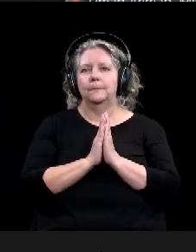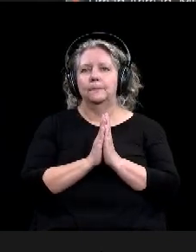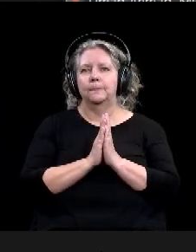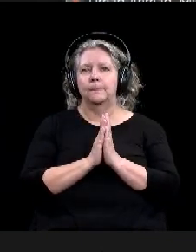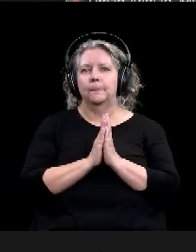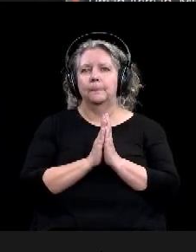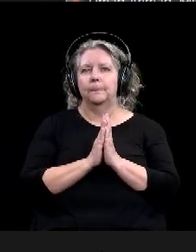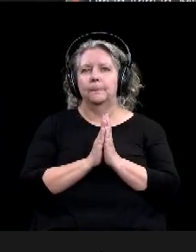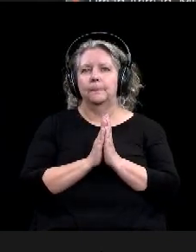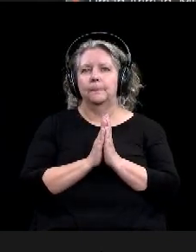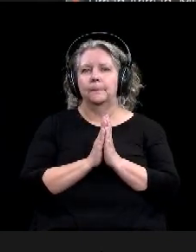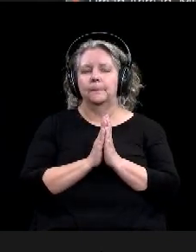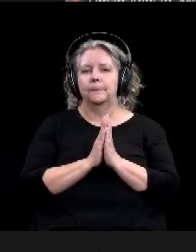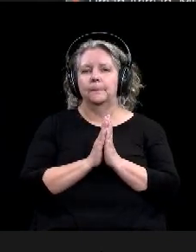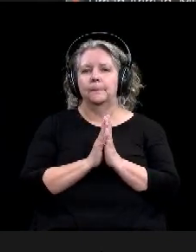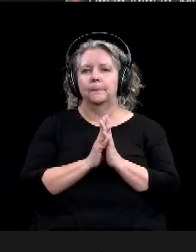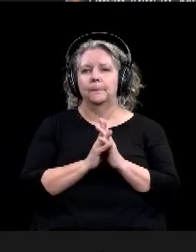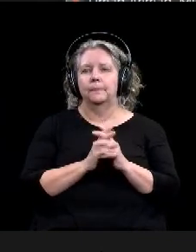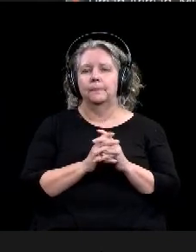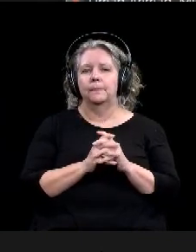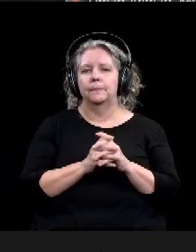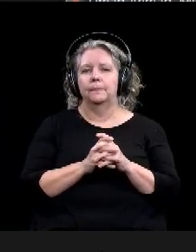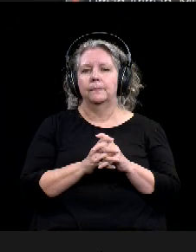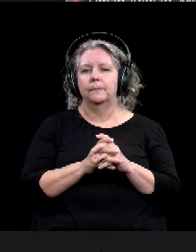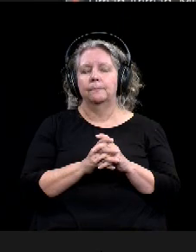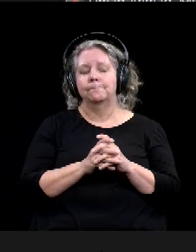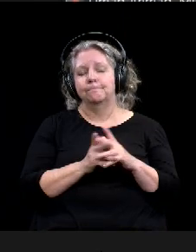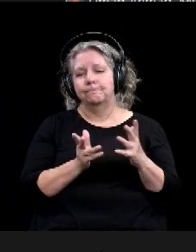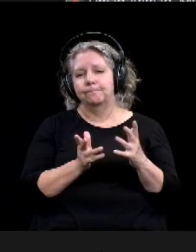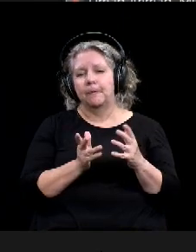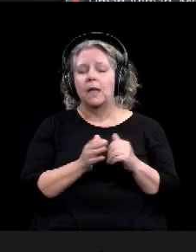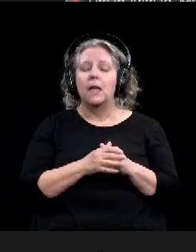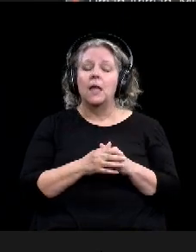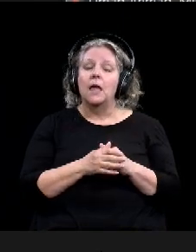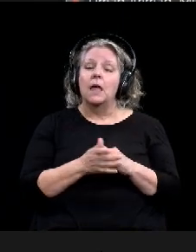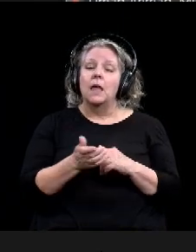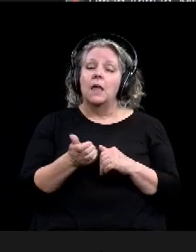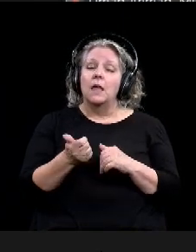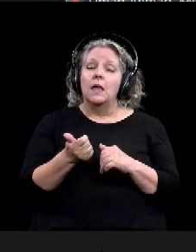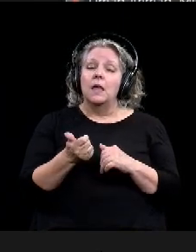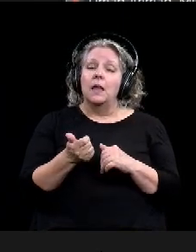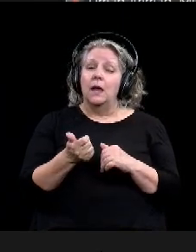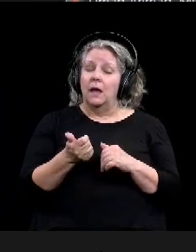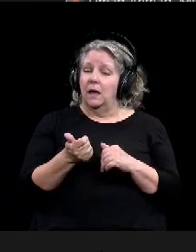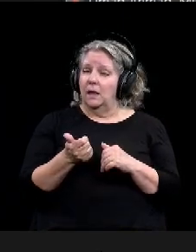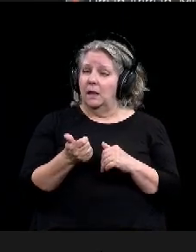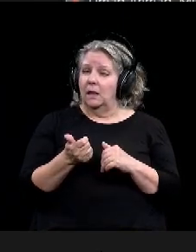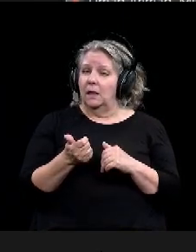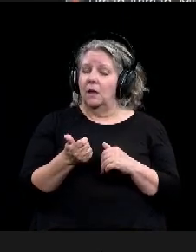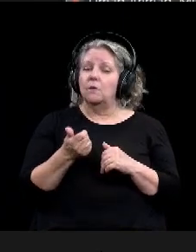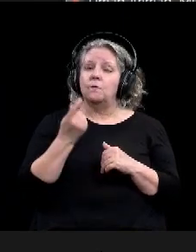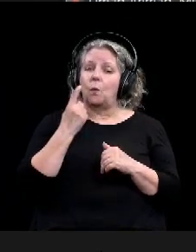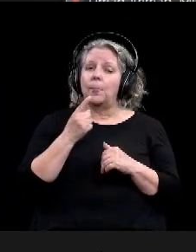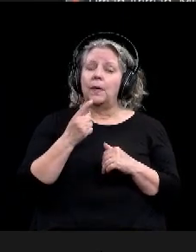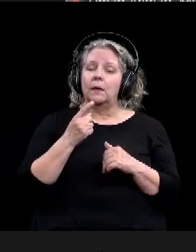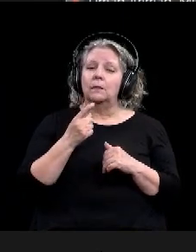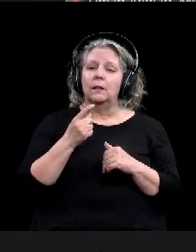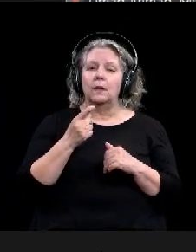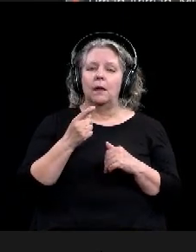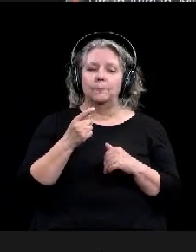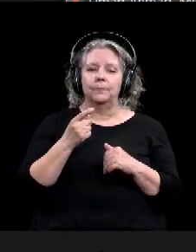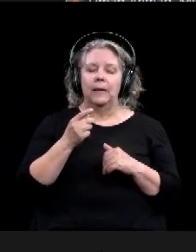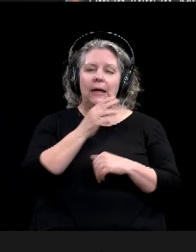hay algunas áreas para esas clínicas móviles en nuestras áreas donde han